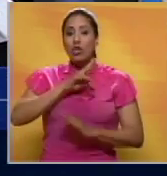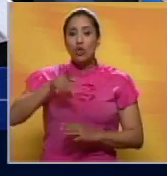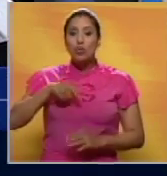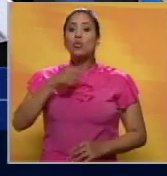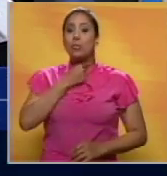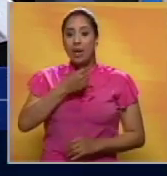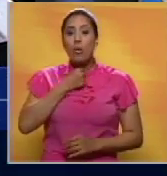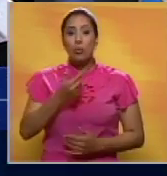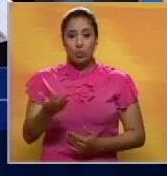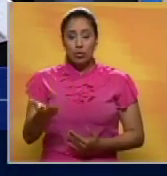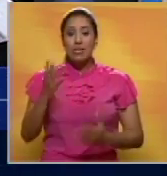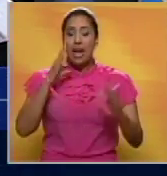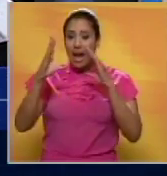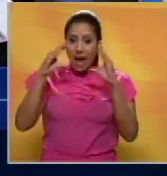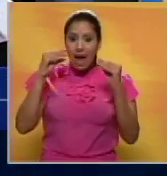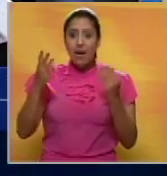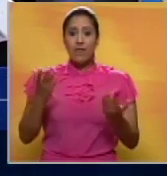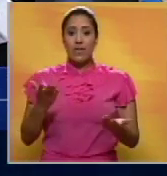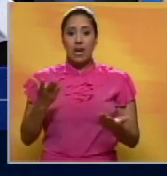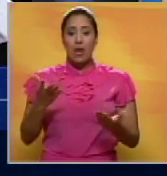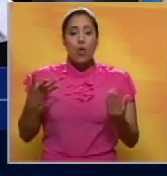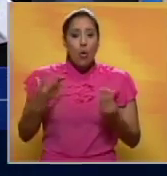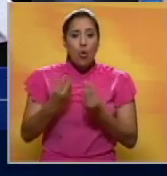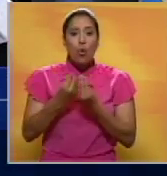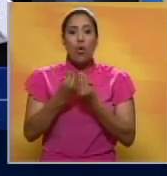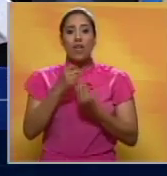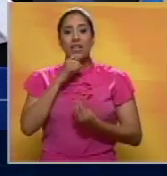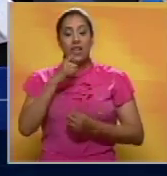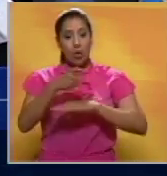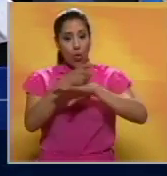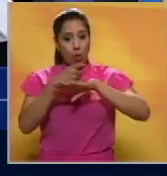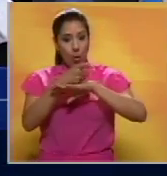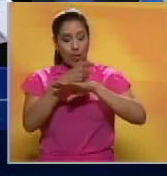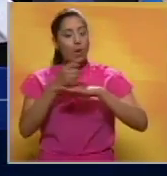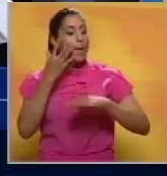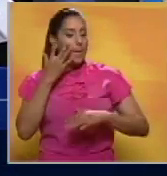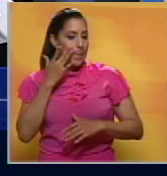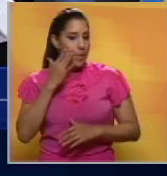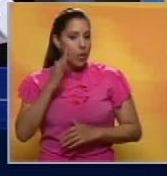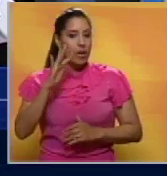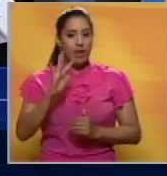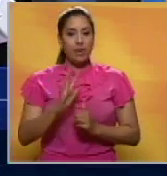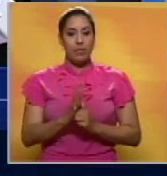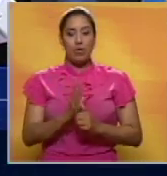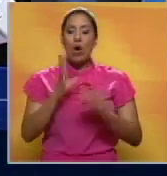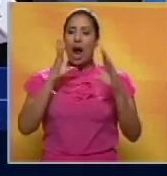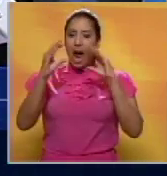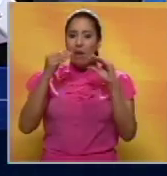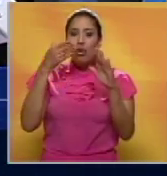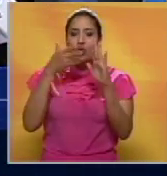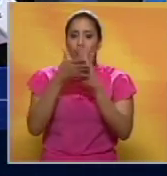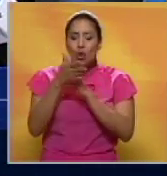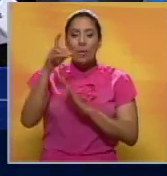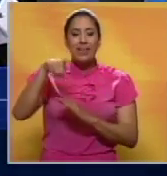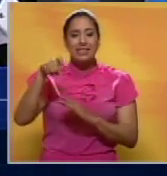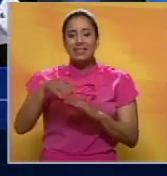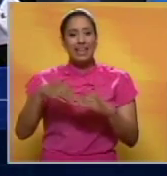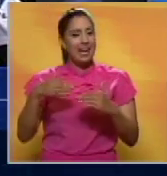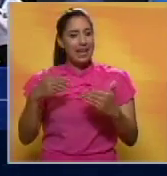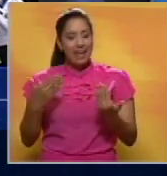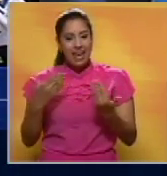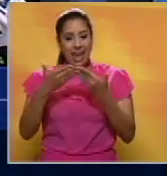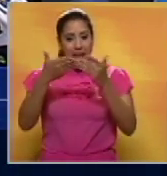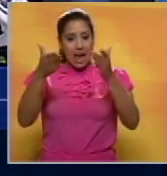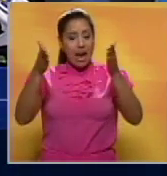nos gustaría conversar con el gobierno. Por ejemplo, conversar sobre la necesidad